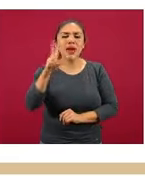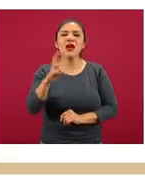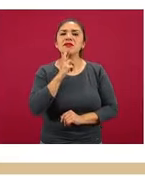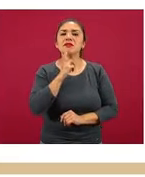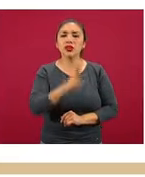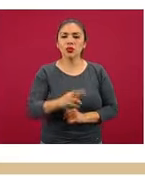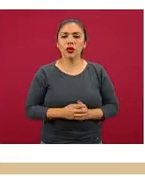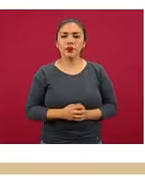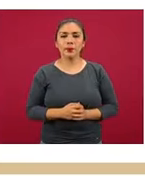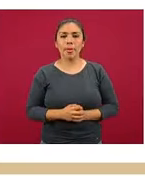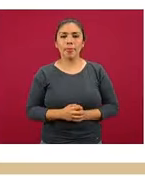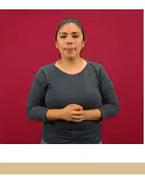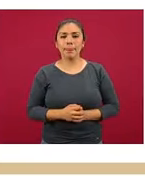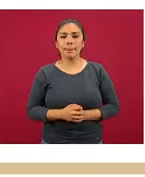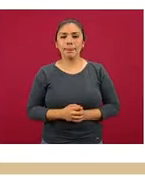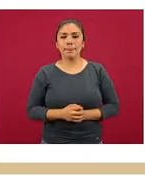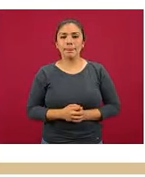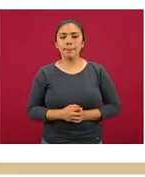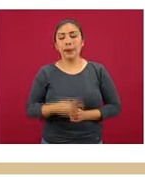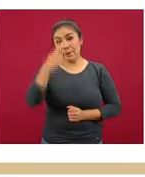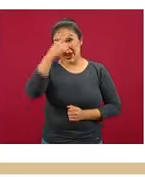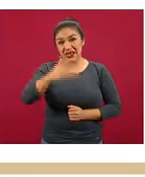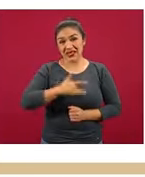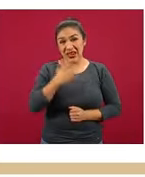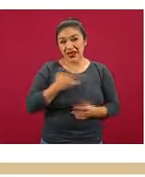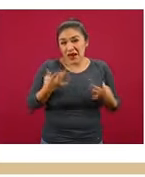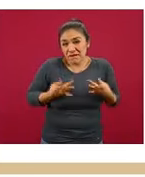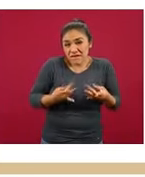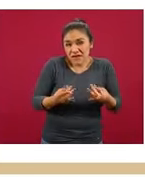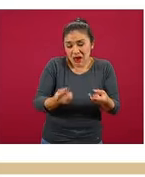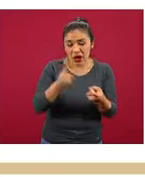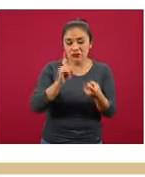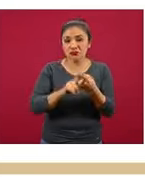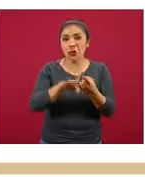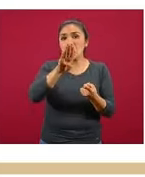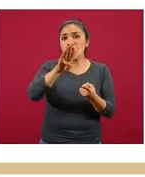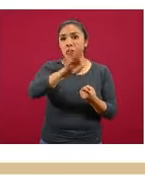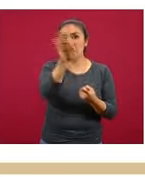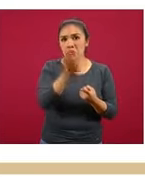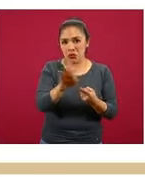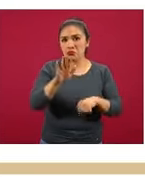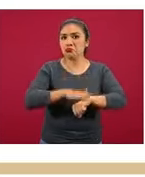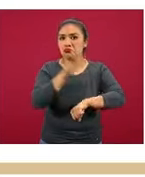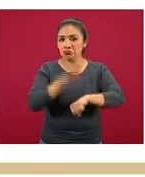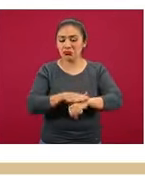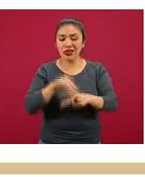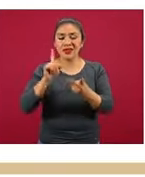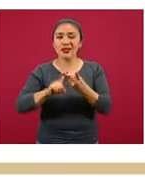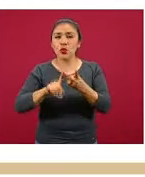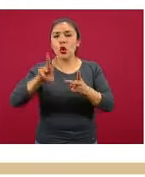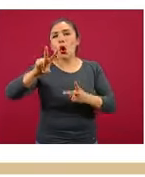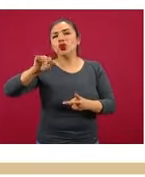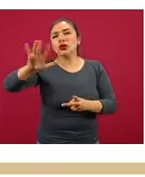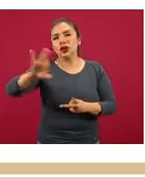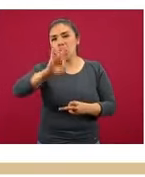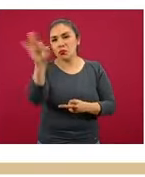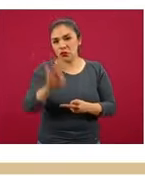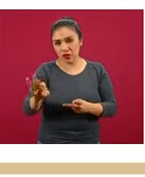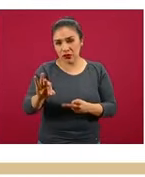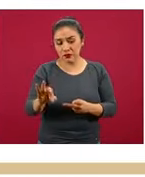resultados. Para sensibilidad, el primero alcanzó un 90%, el segundo un